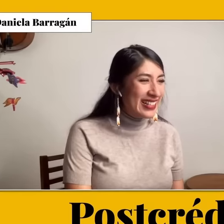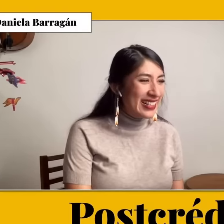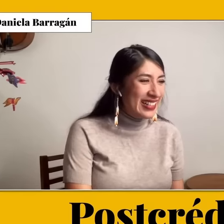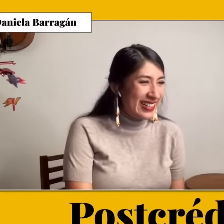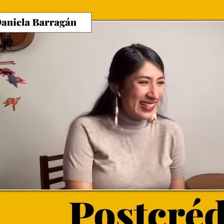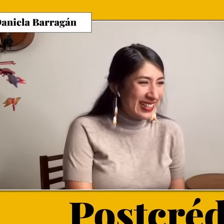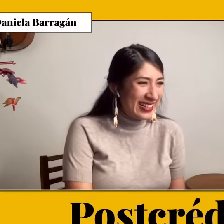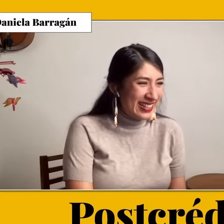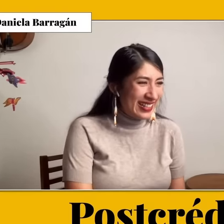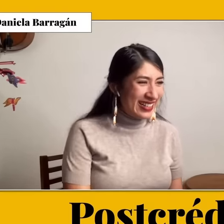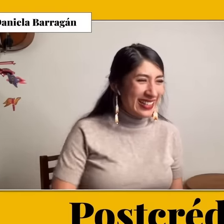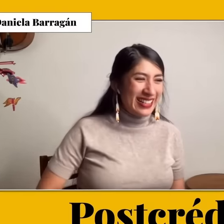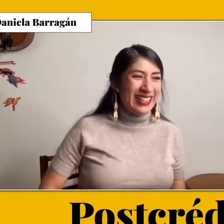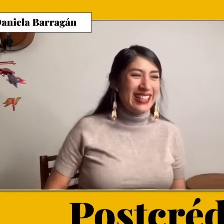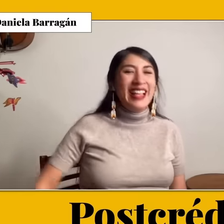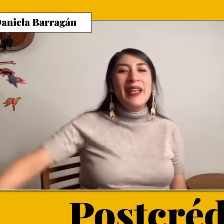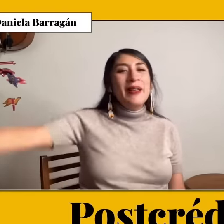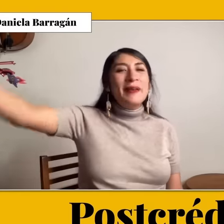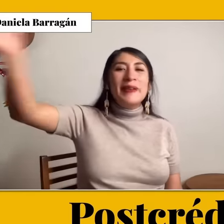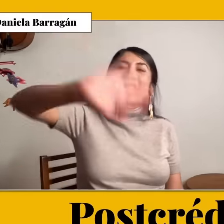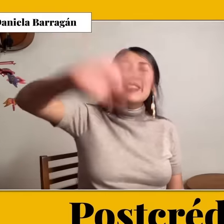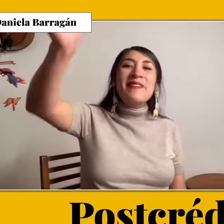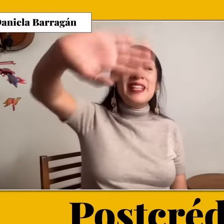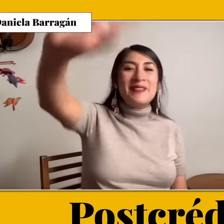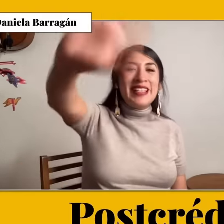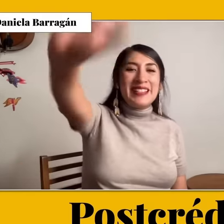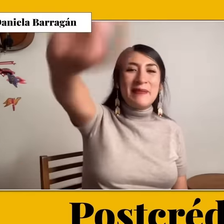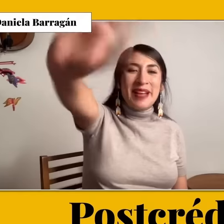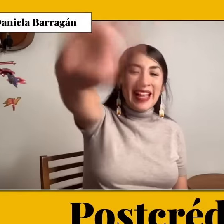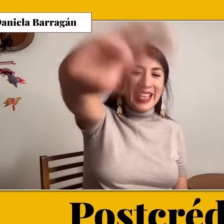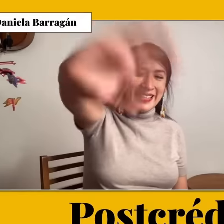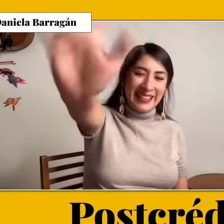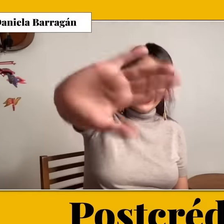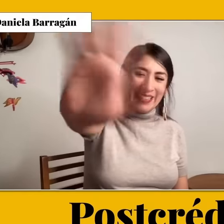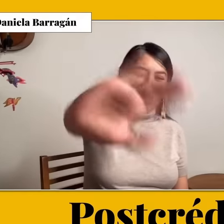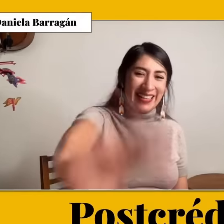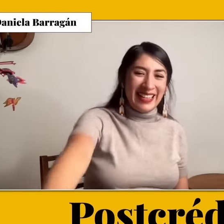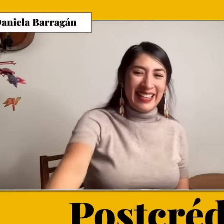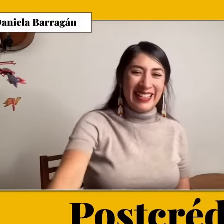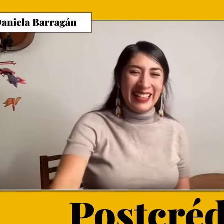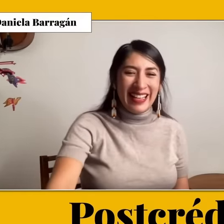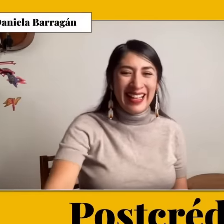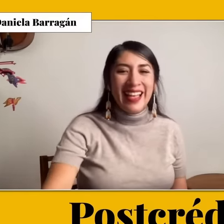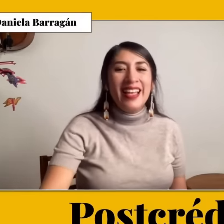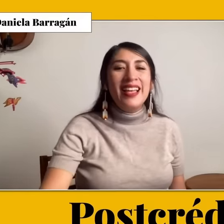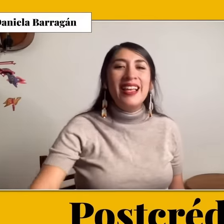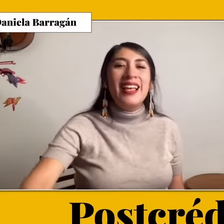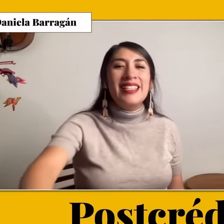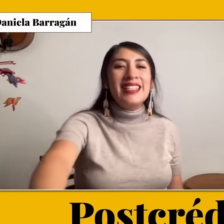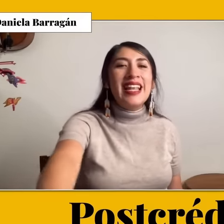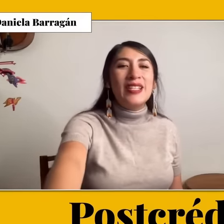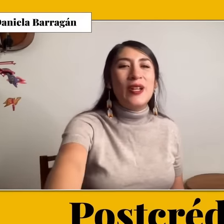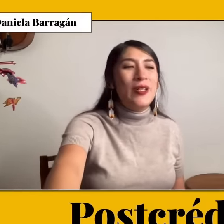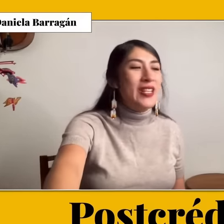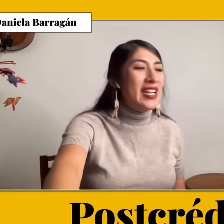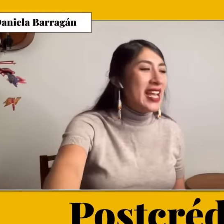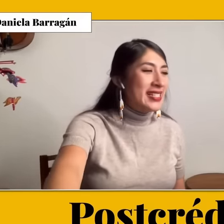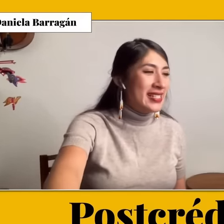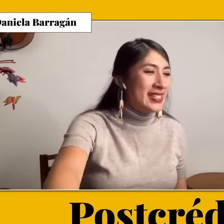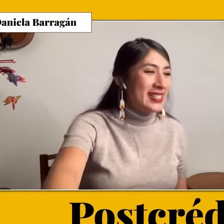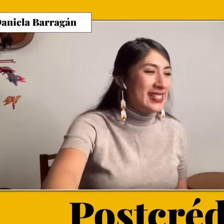loqu va a perder Cuídense feliz fin de semana con gusto gracias gracias por